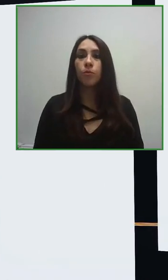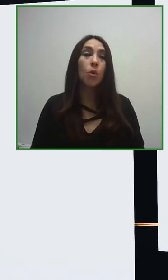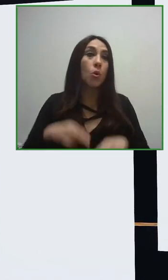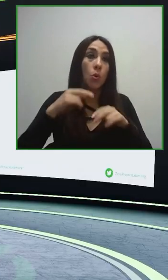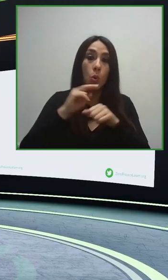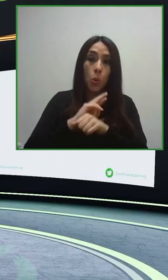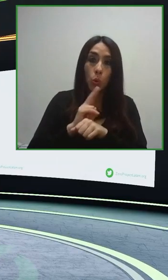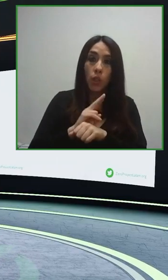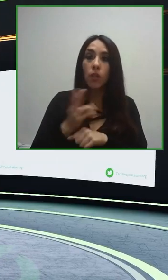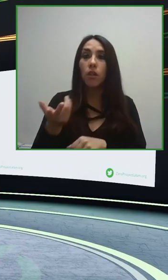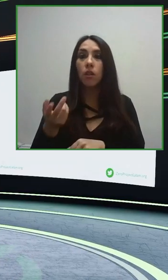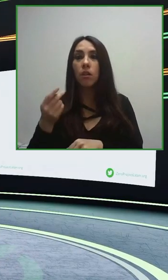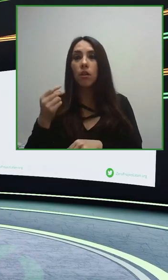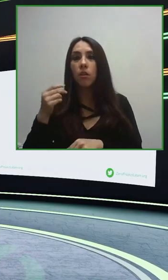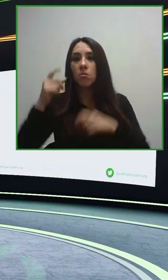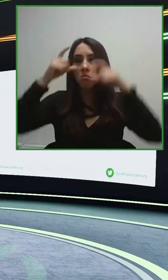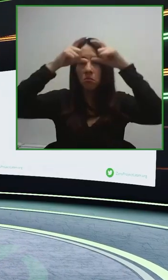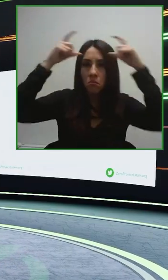conocerlas.